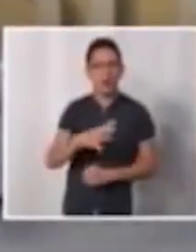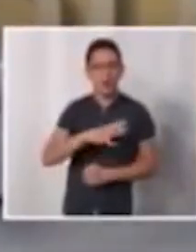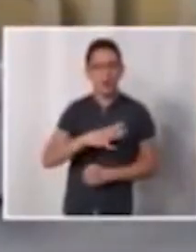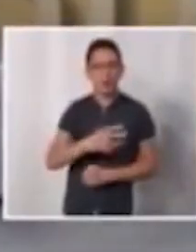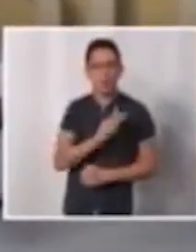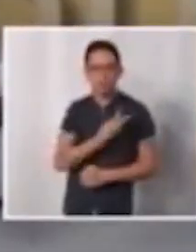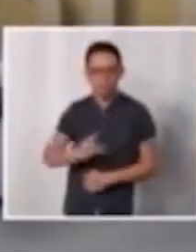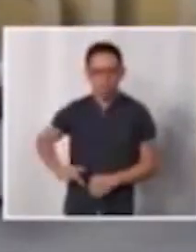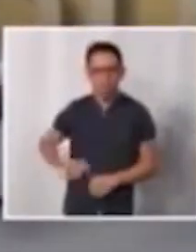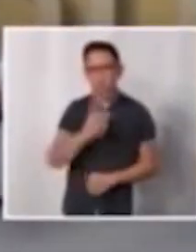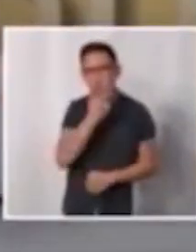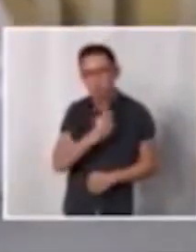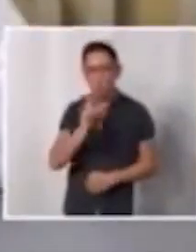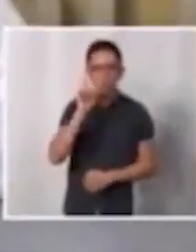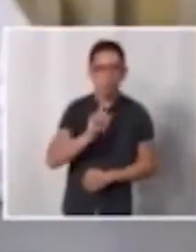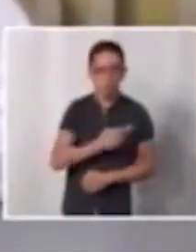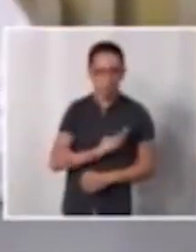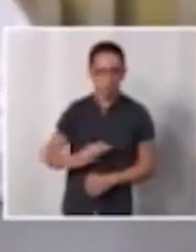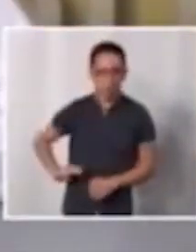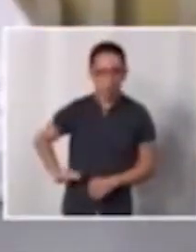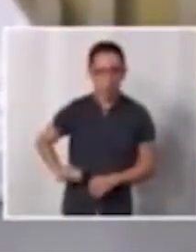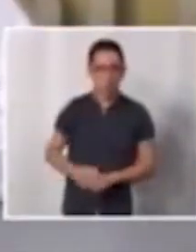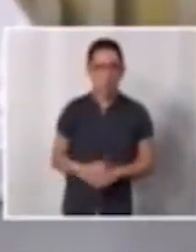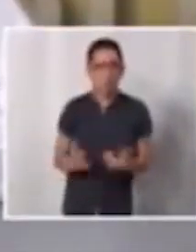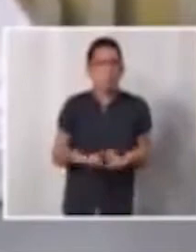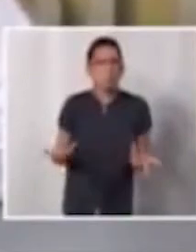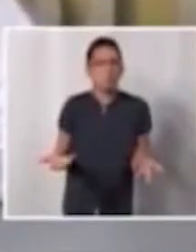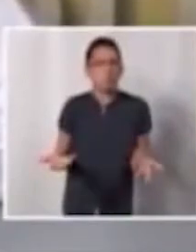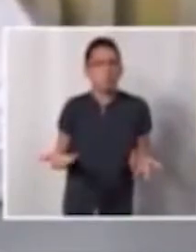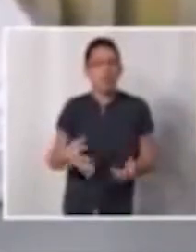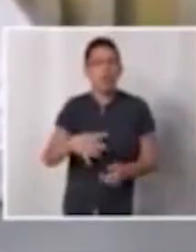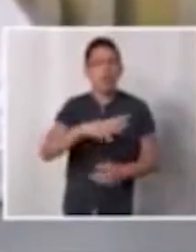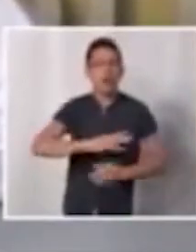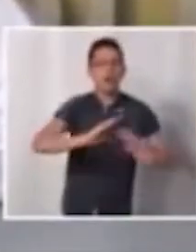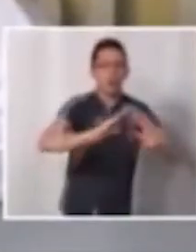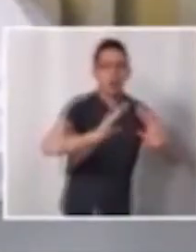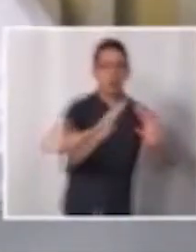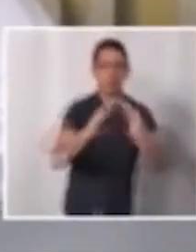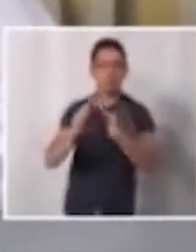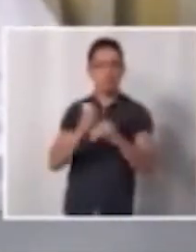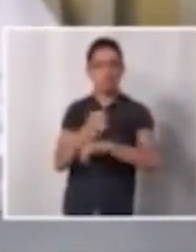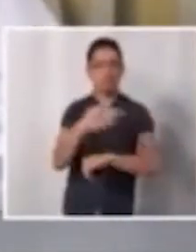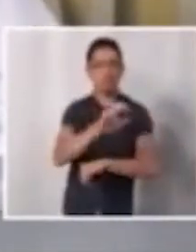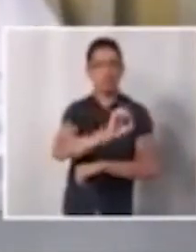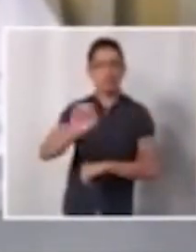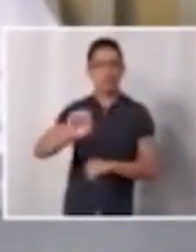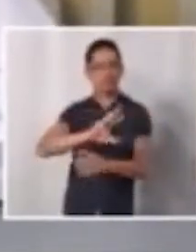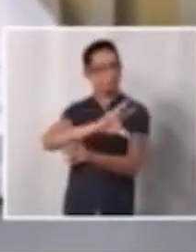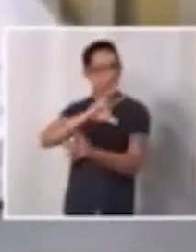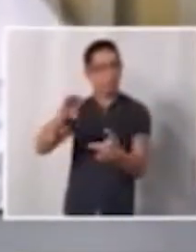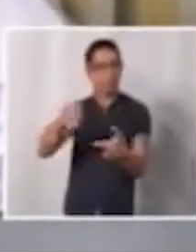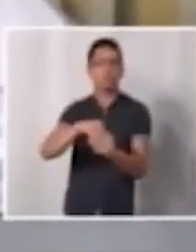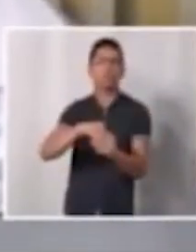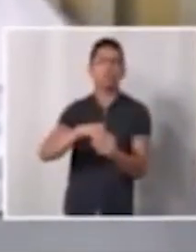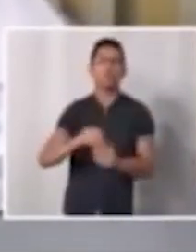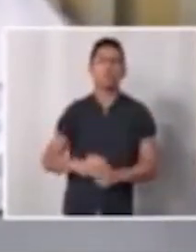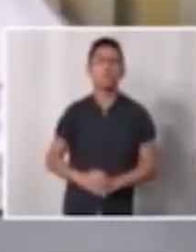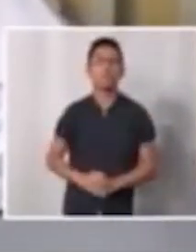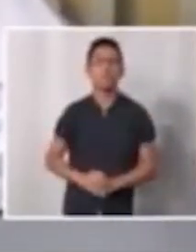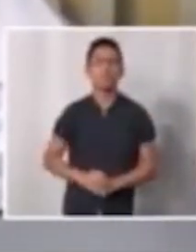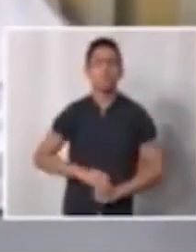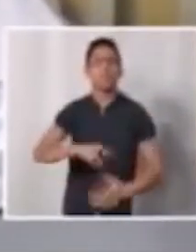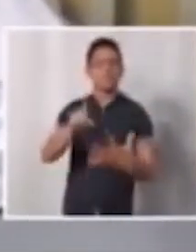presidentes municipales, entregaremos alimentos casa por casa. Y cinco. El gobierno